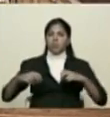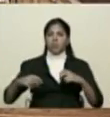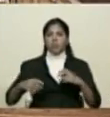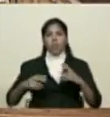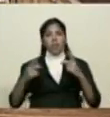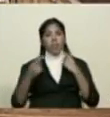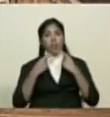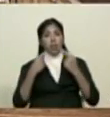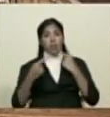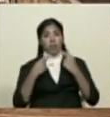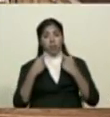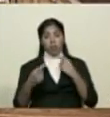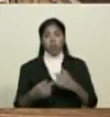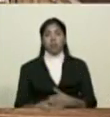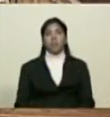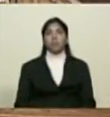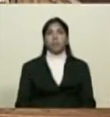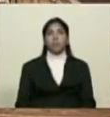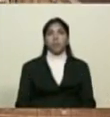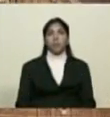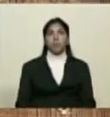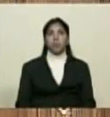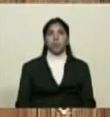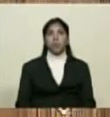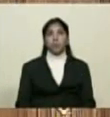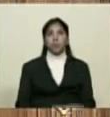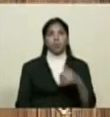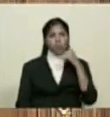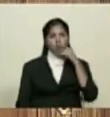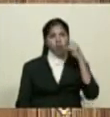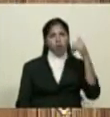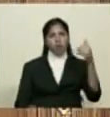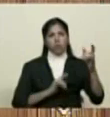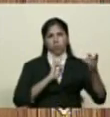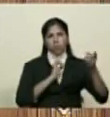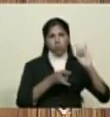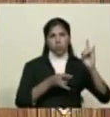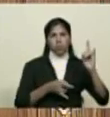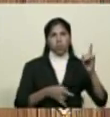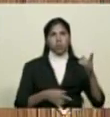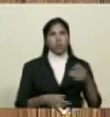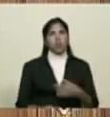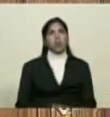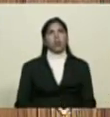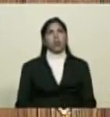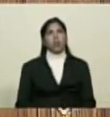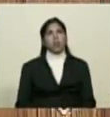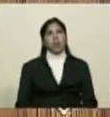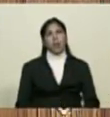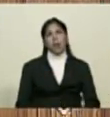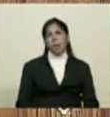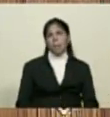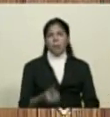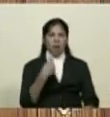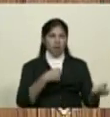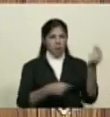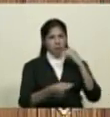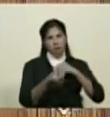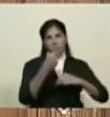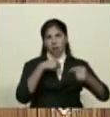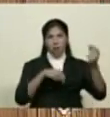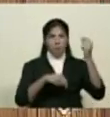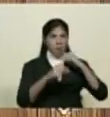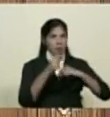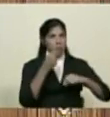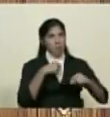suena tururú, o sea que no sabes quién llama, pues. Un poco de grosería. Mira, sigue así con lo de la faja, que